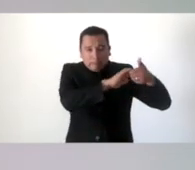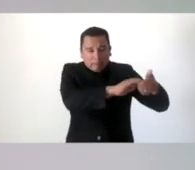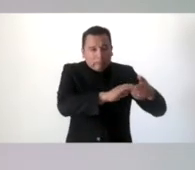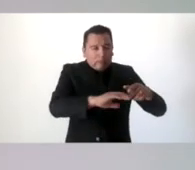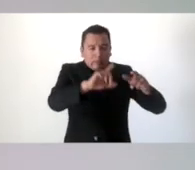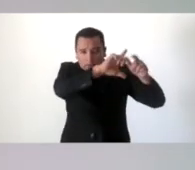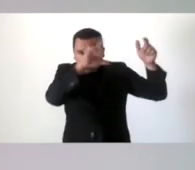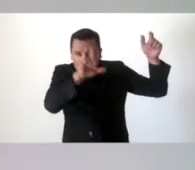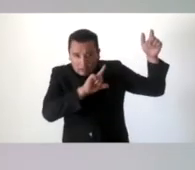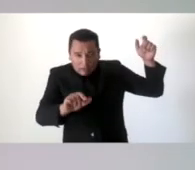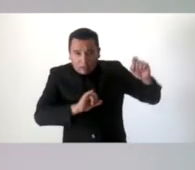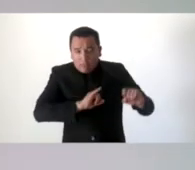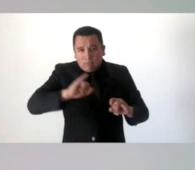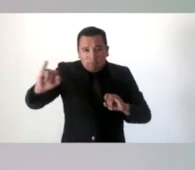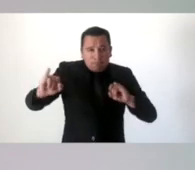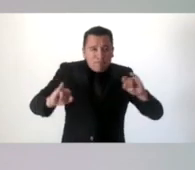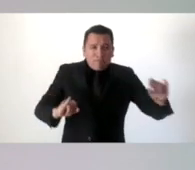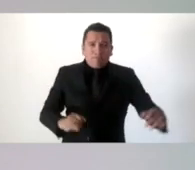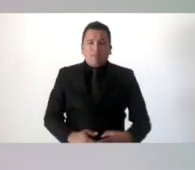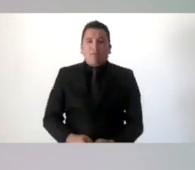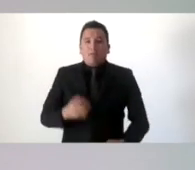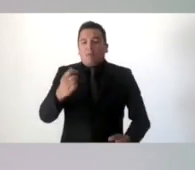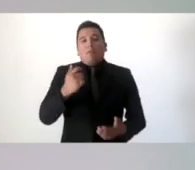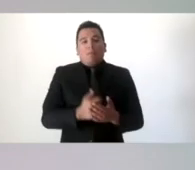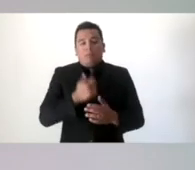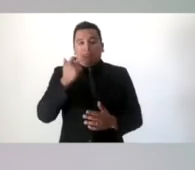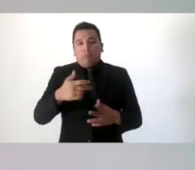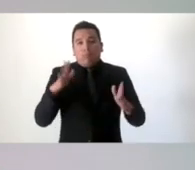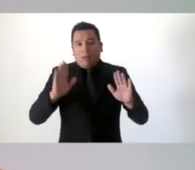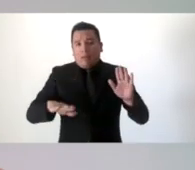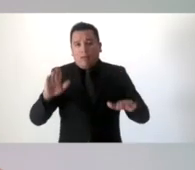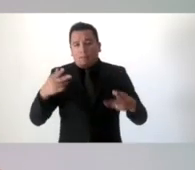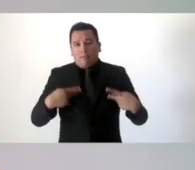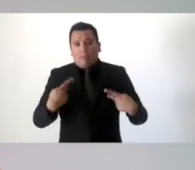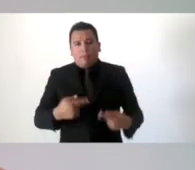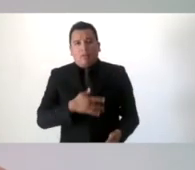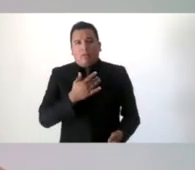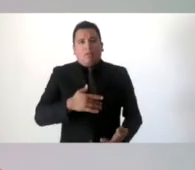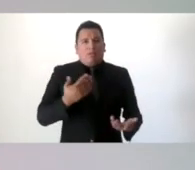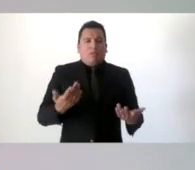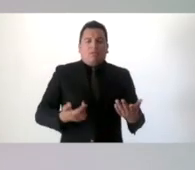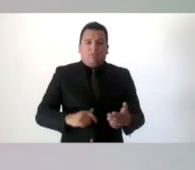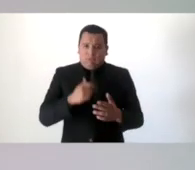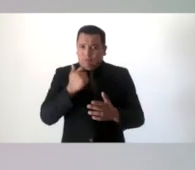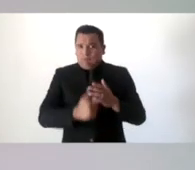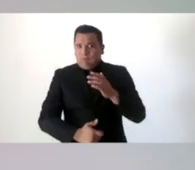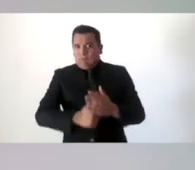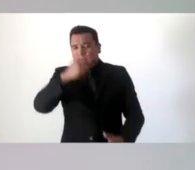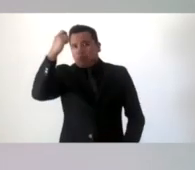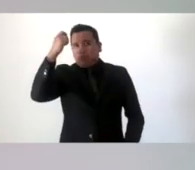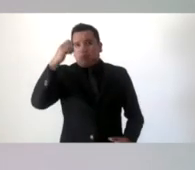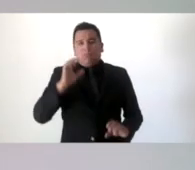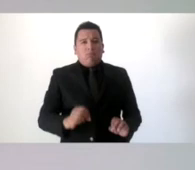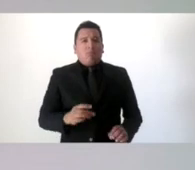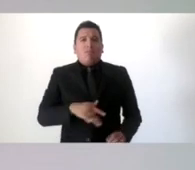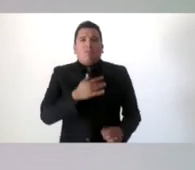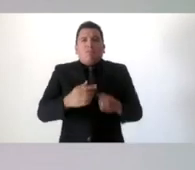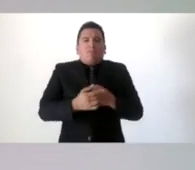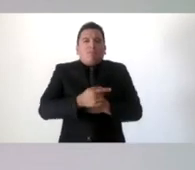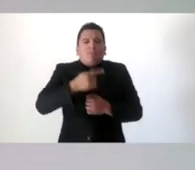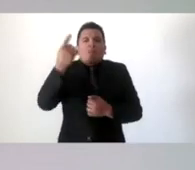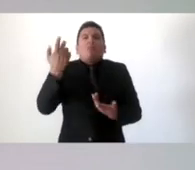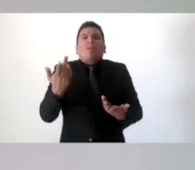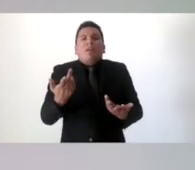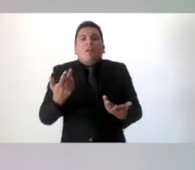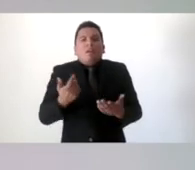rincones de México. Entonces bueno, este tipo de gastos que a veces la gente pues se le malinforma o no